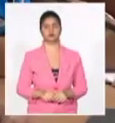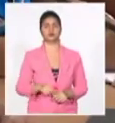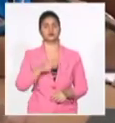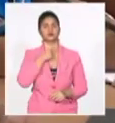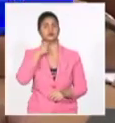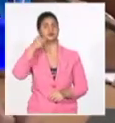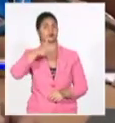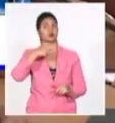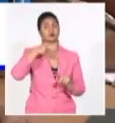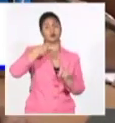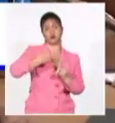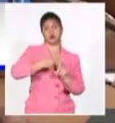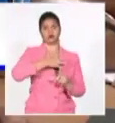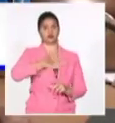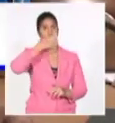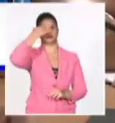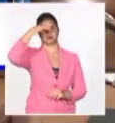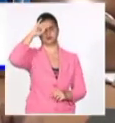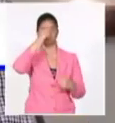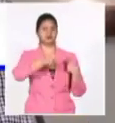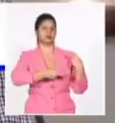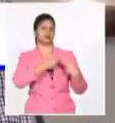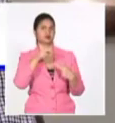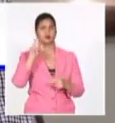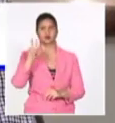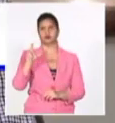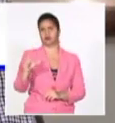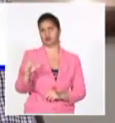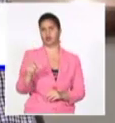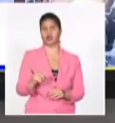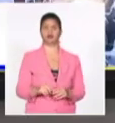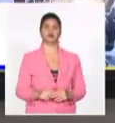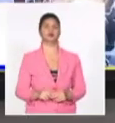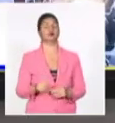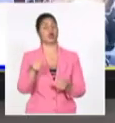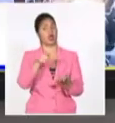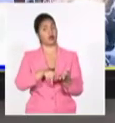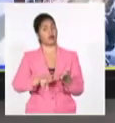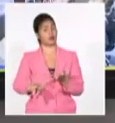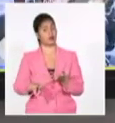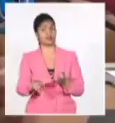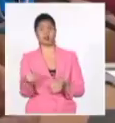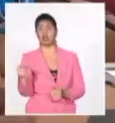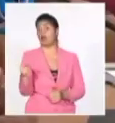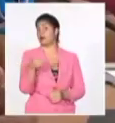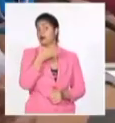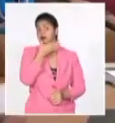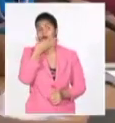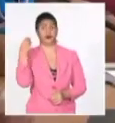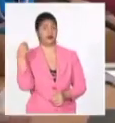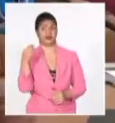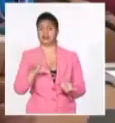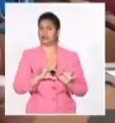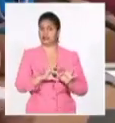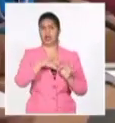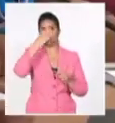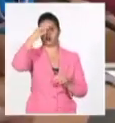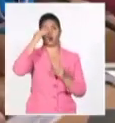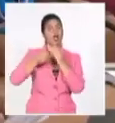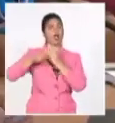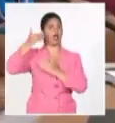todo el país, lo que se está haciendo en Villa Clara, que es una de las provincias que más pérdida tienen en Cuba. Parte del éxito de Villa Clara está en